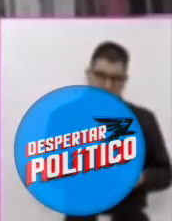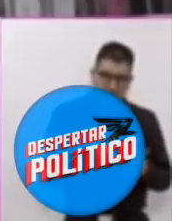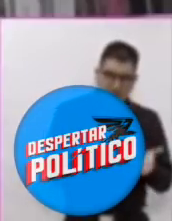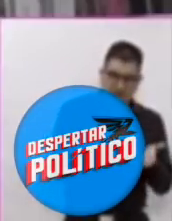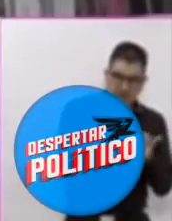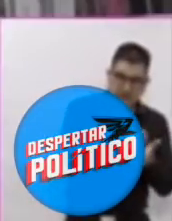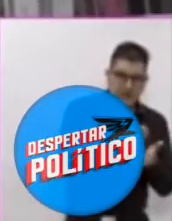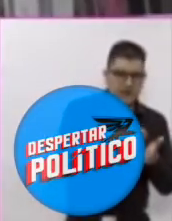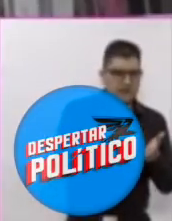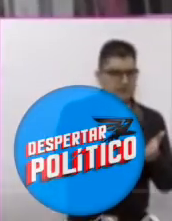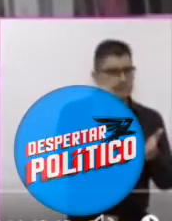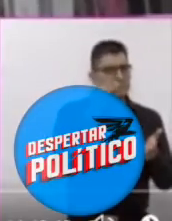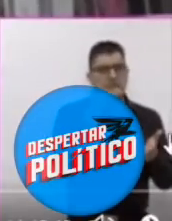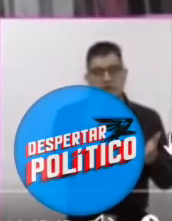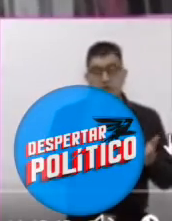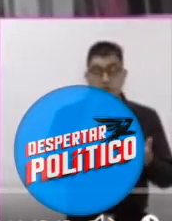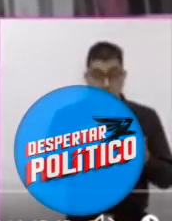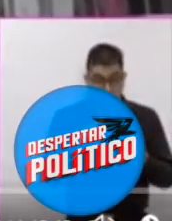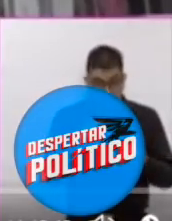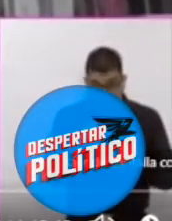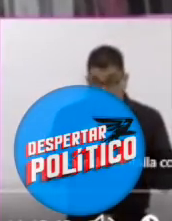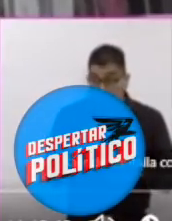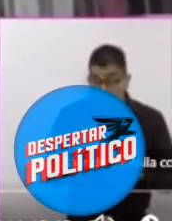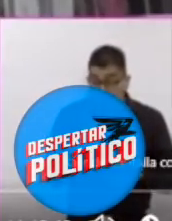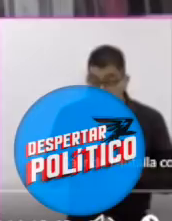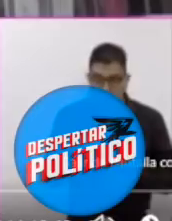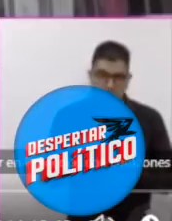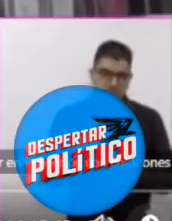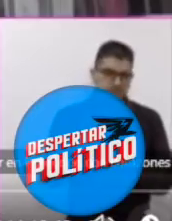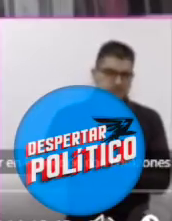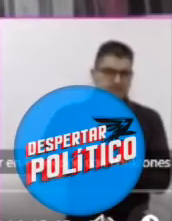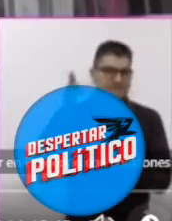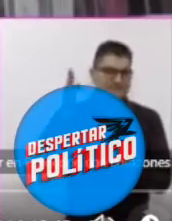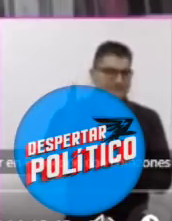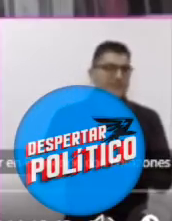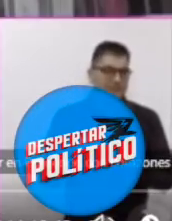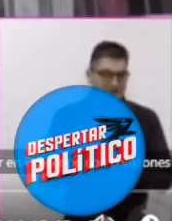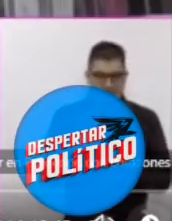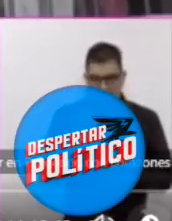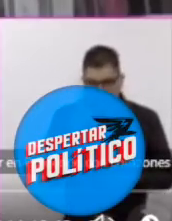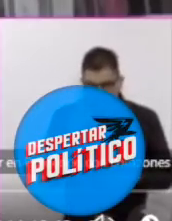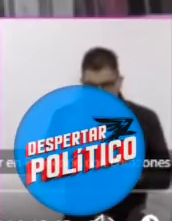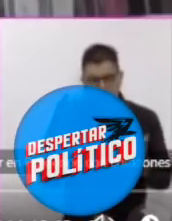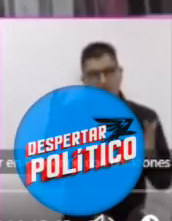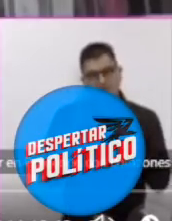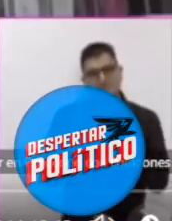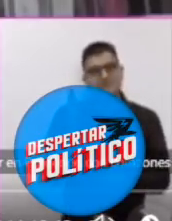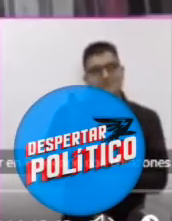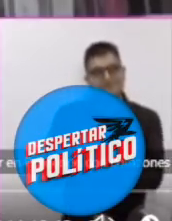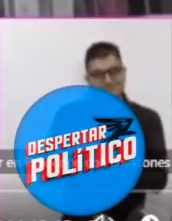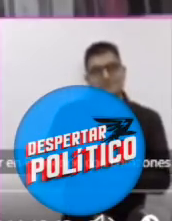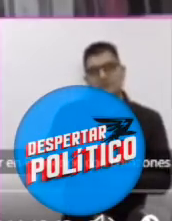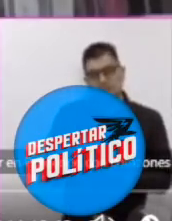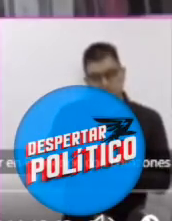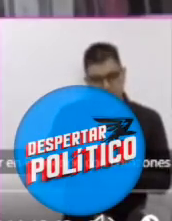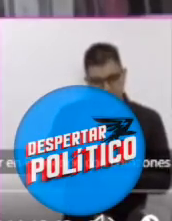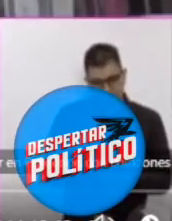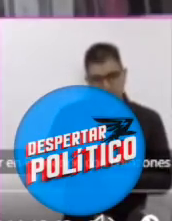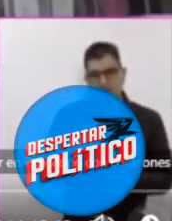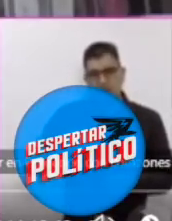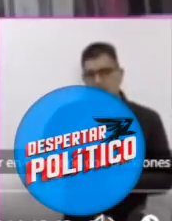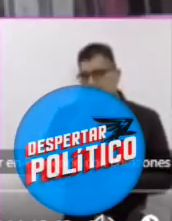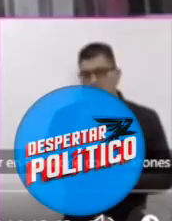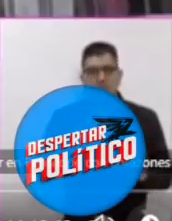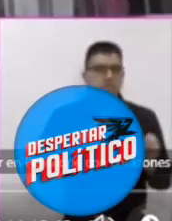una infracción que es lo que estamos viendo en estos supuestos y me parece que ese contexto no lo podemos